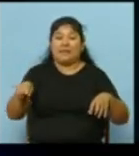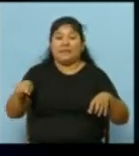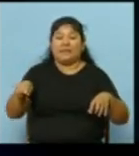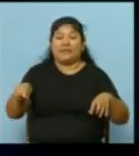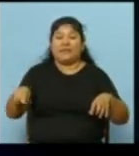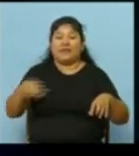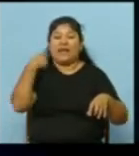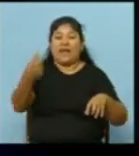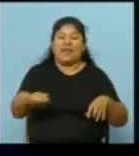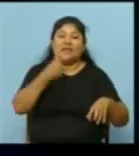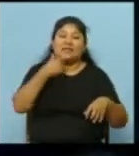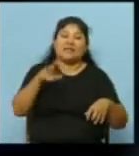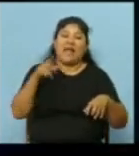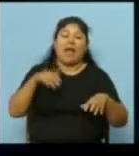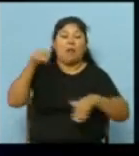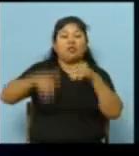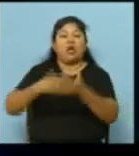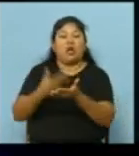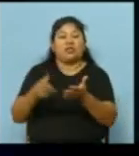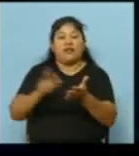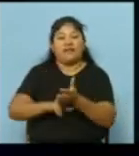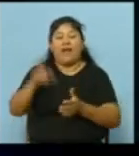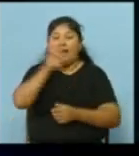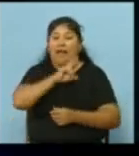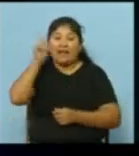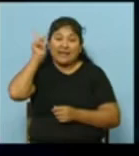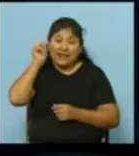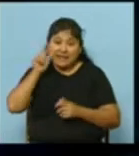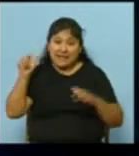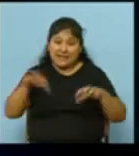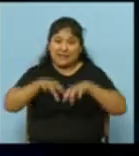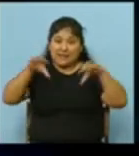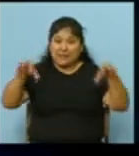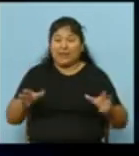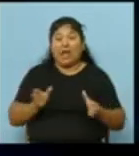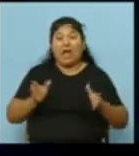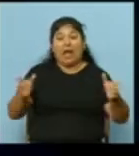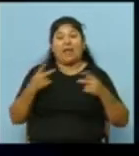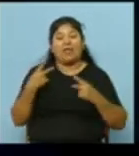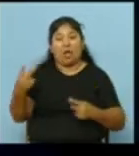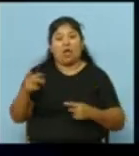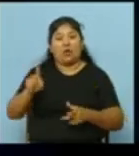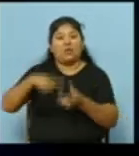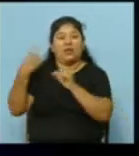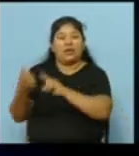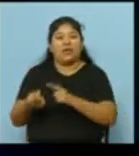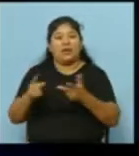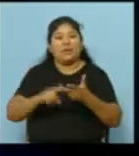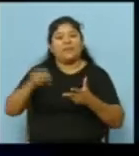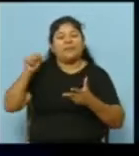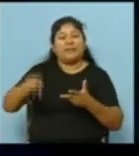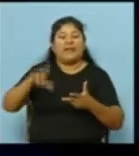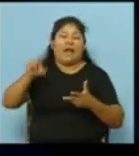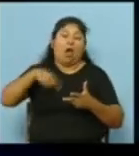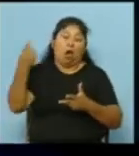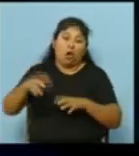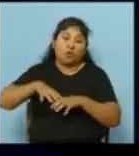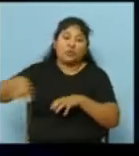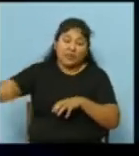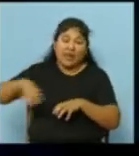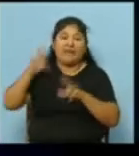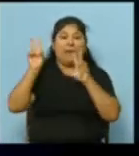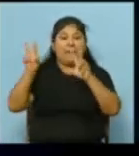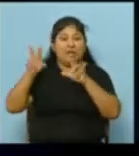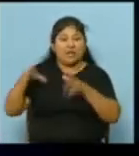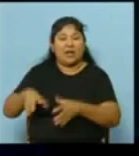cristina fernández de kirchner planteando una opción oa otra variante el peronismo la bañeza massa u otros que en